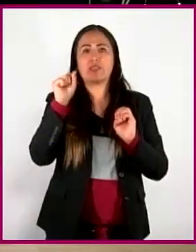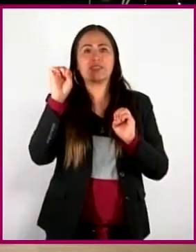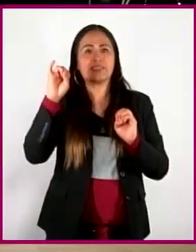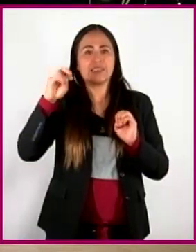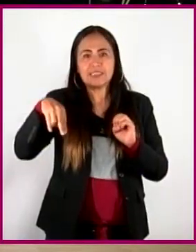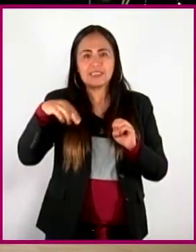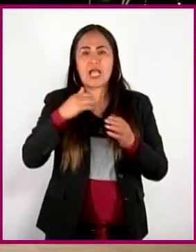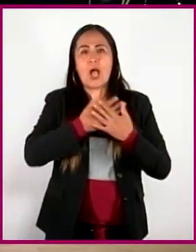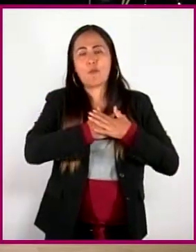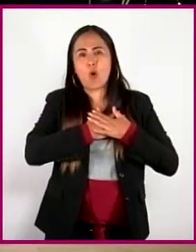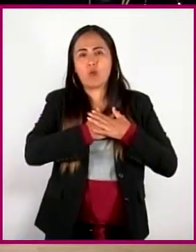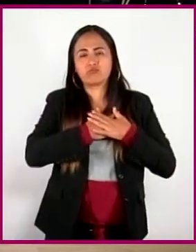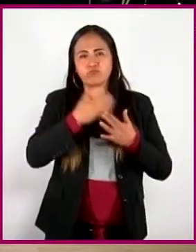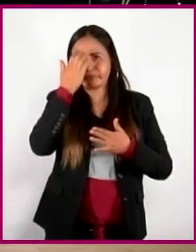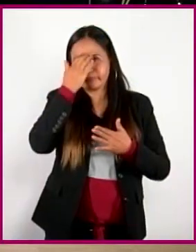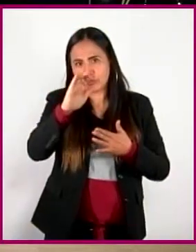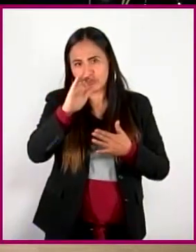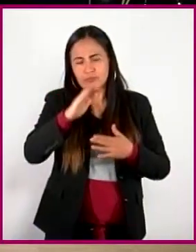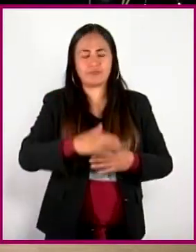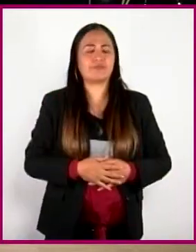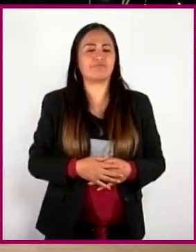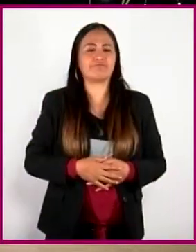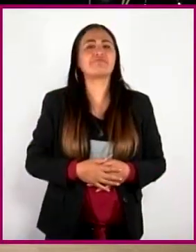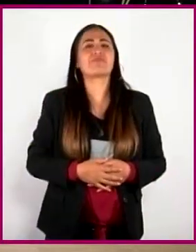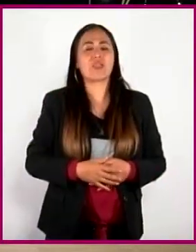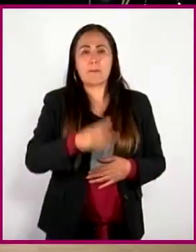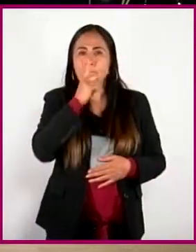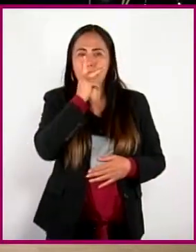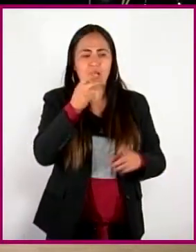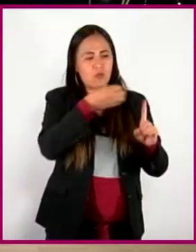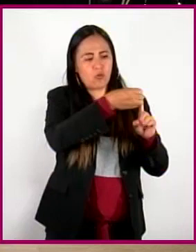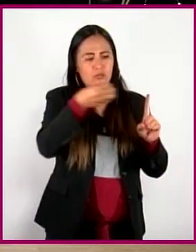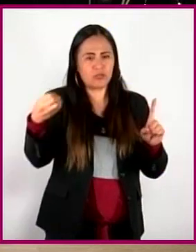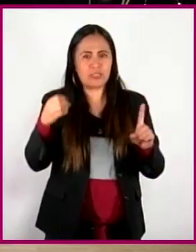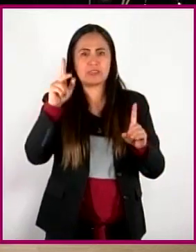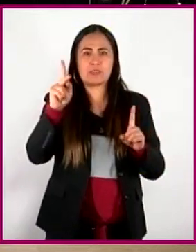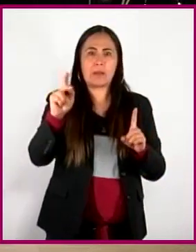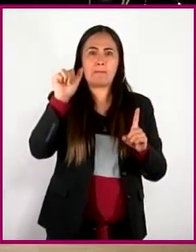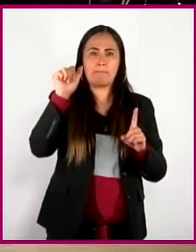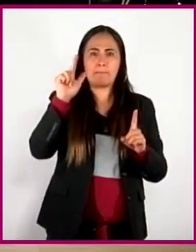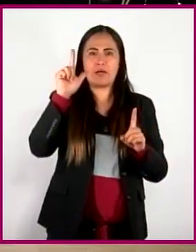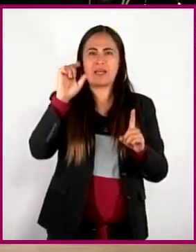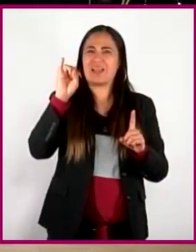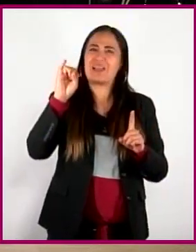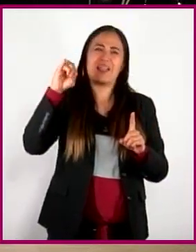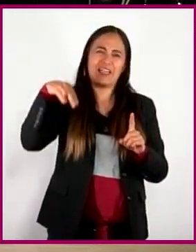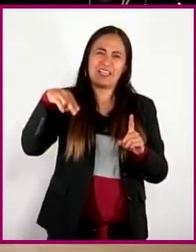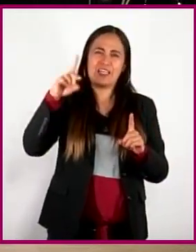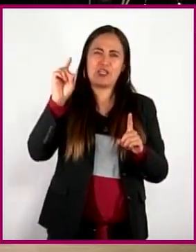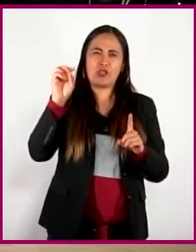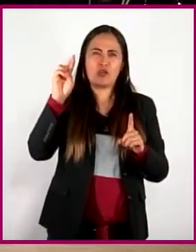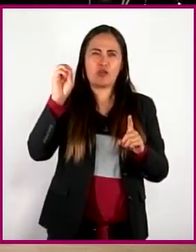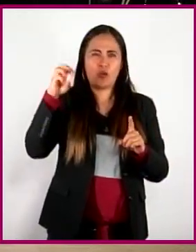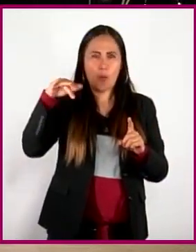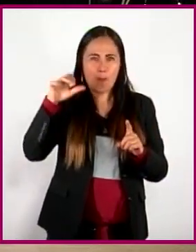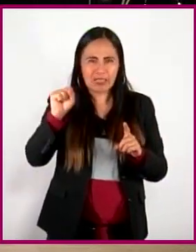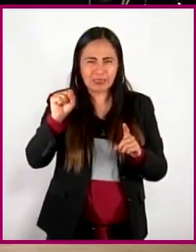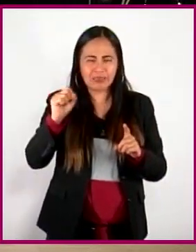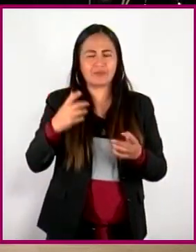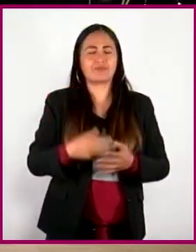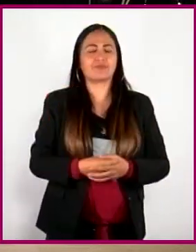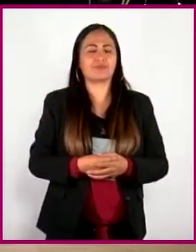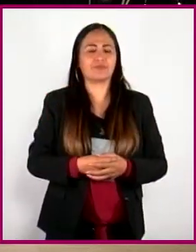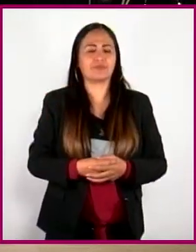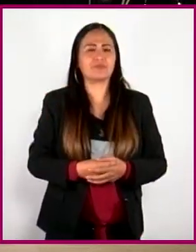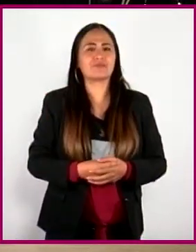qué romántico. Pero sí, así es. Son oraciones palíndromas muy bellas las que dijiste. Pero yo te voy a sorprender aún más.